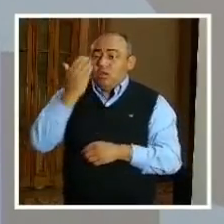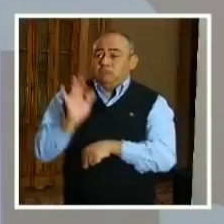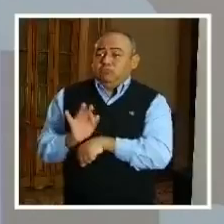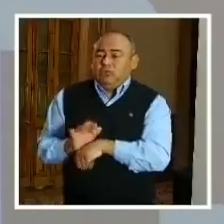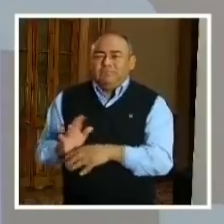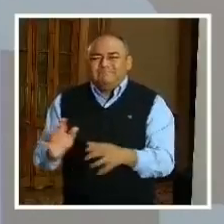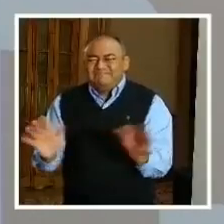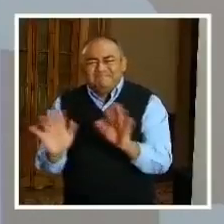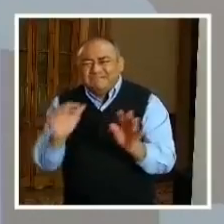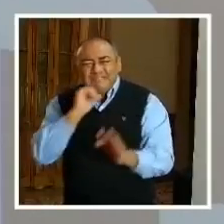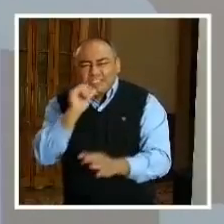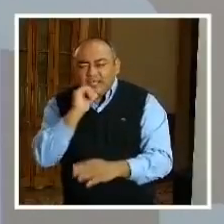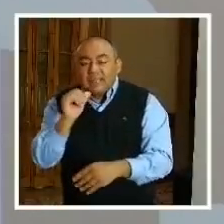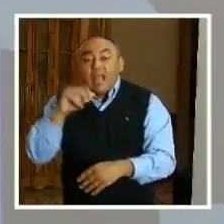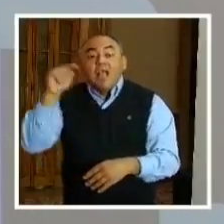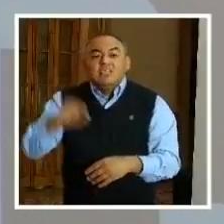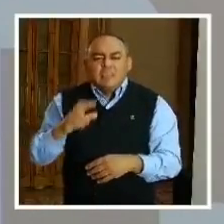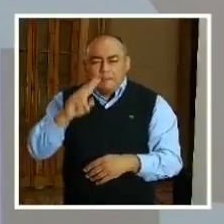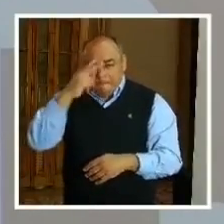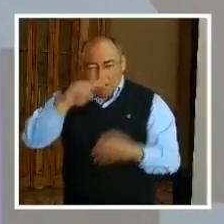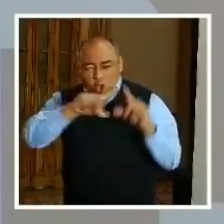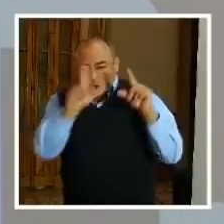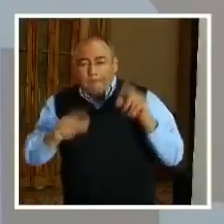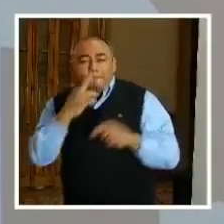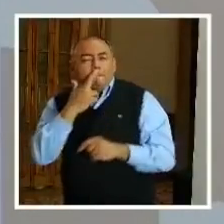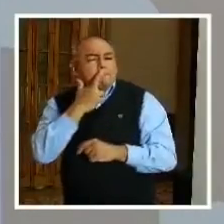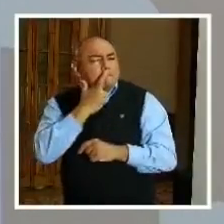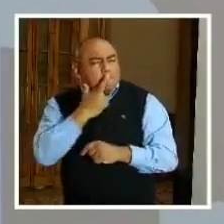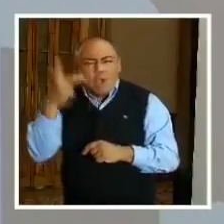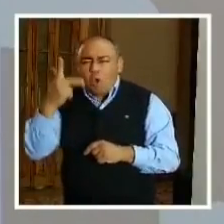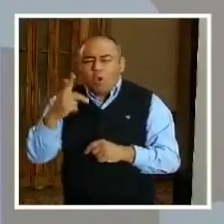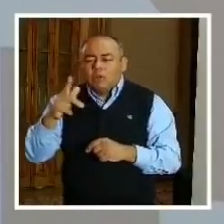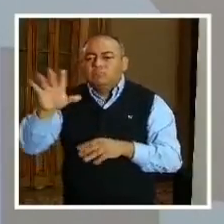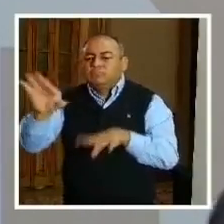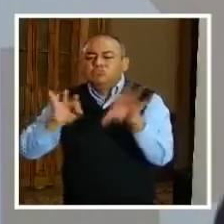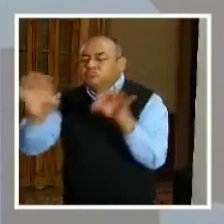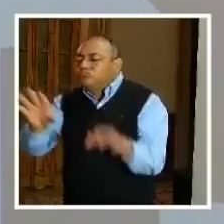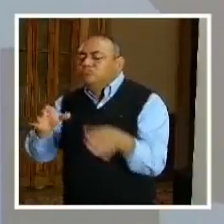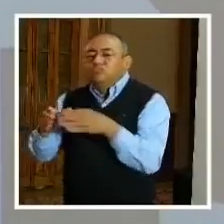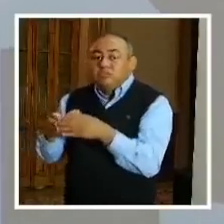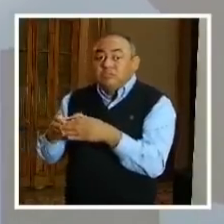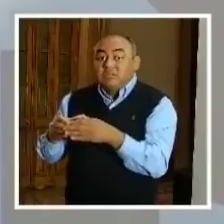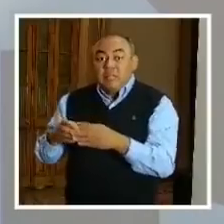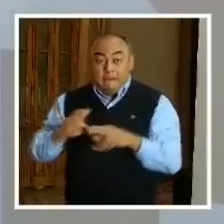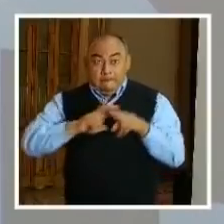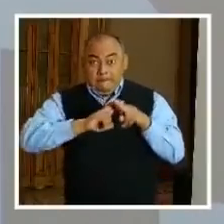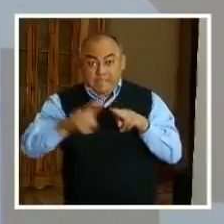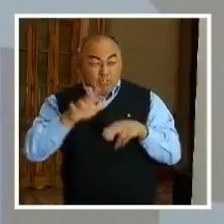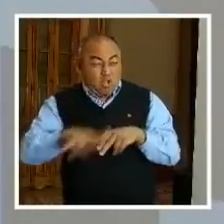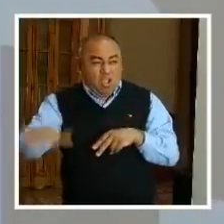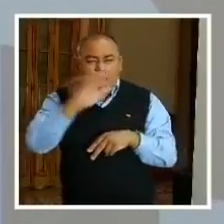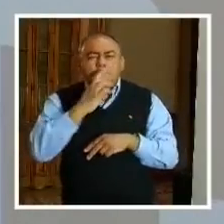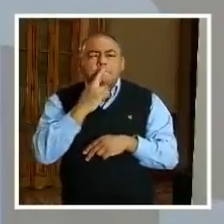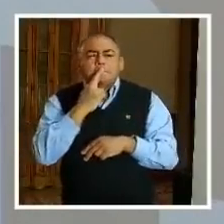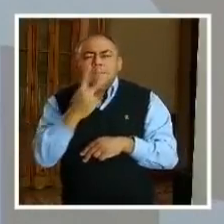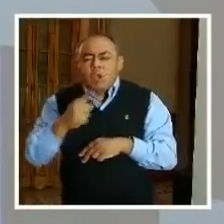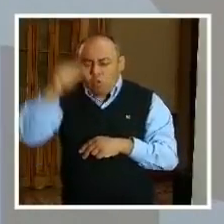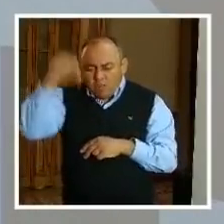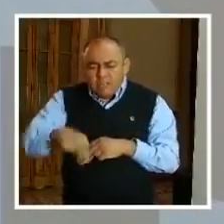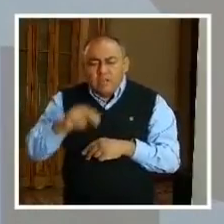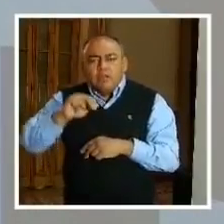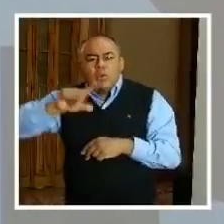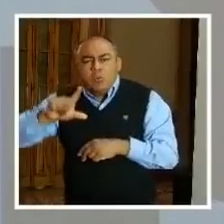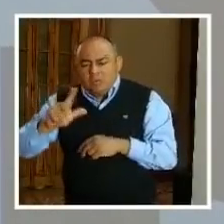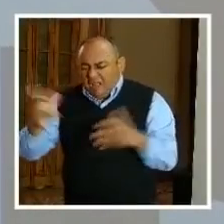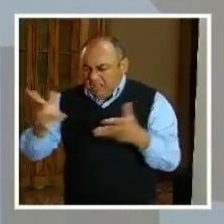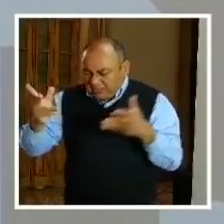del país que van a ser el mejor metro del país de manera técnica,